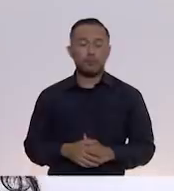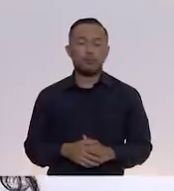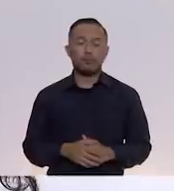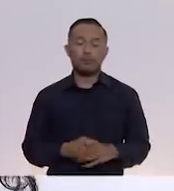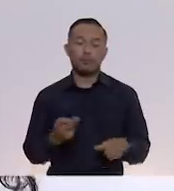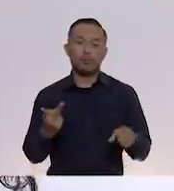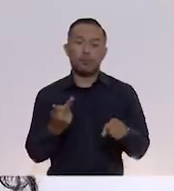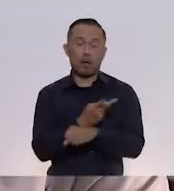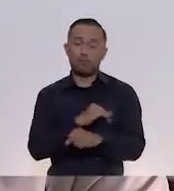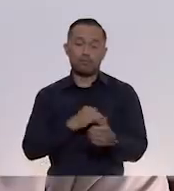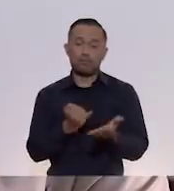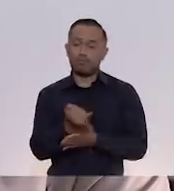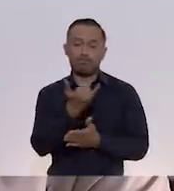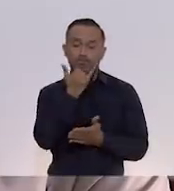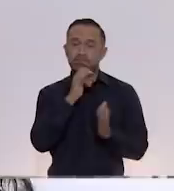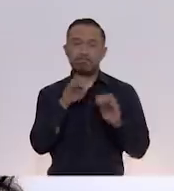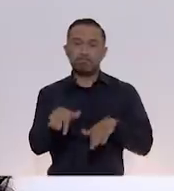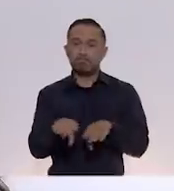favor.